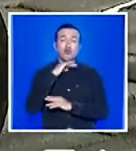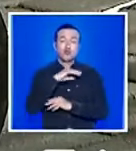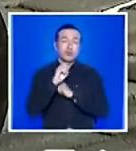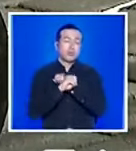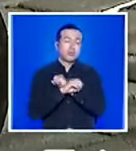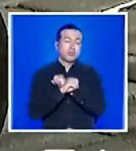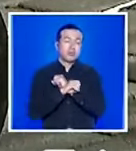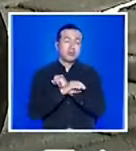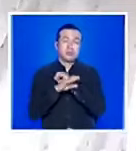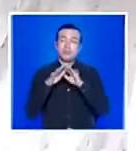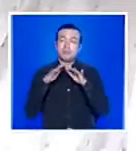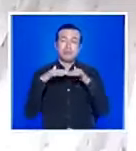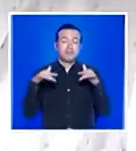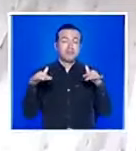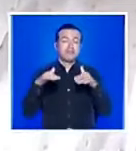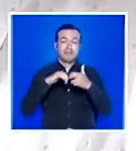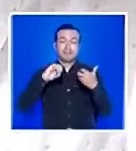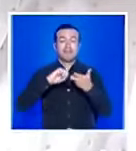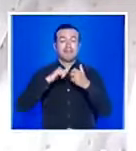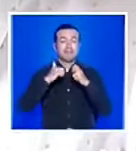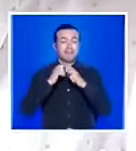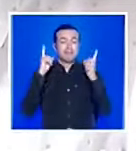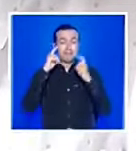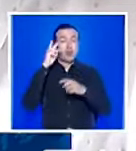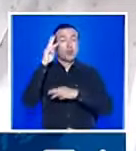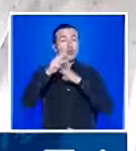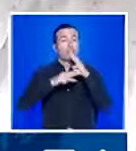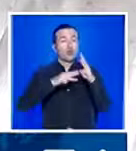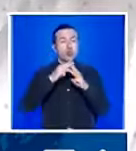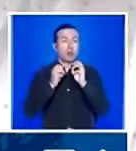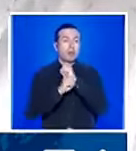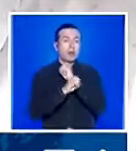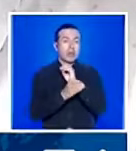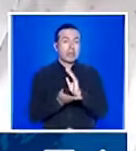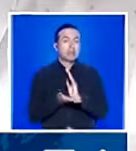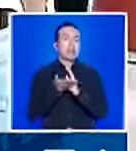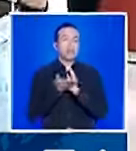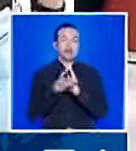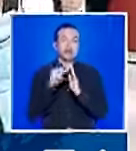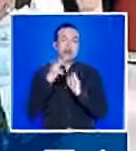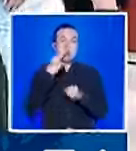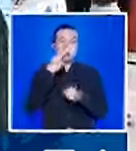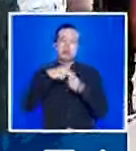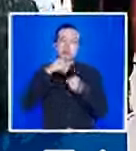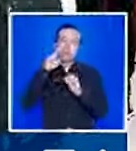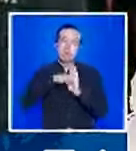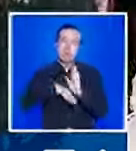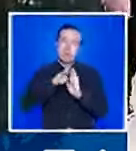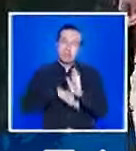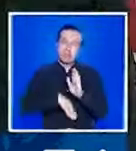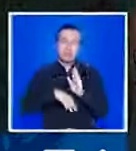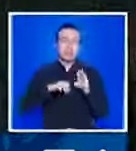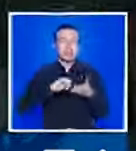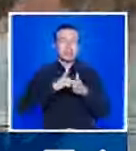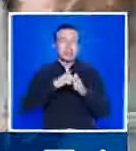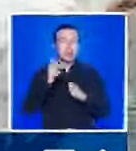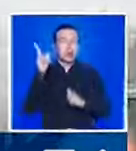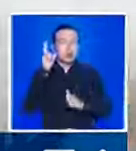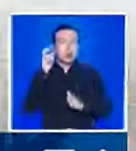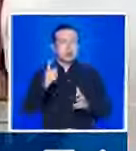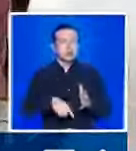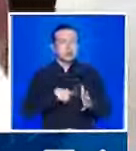Pero la tendencia mundial debería ser a bajar el diésel. El ruido que emiten altera el sistema nervioso